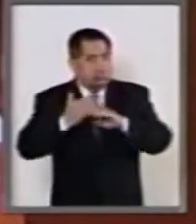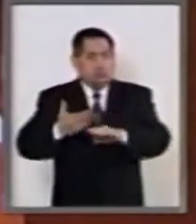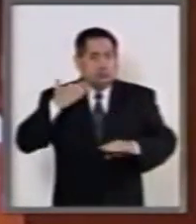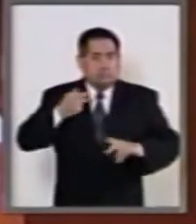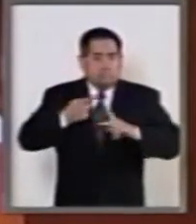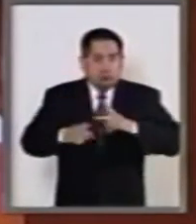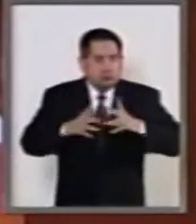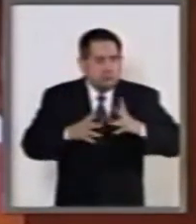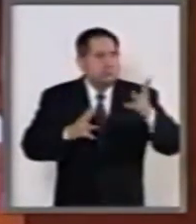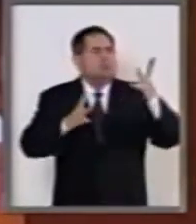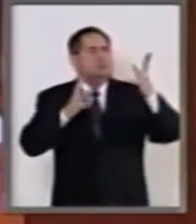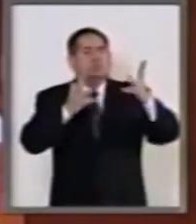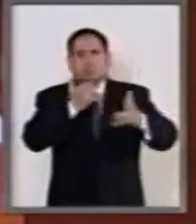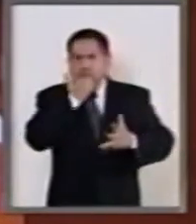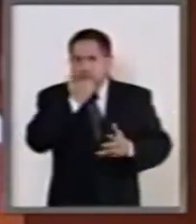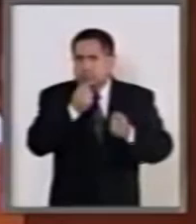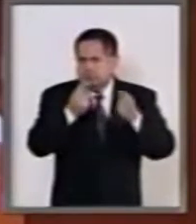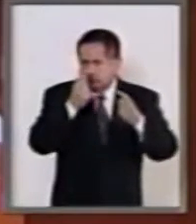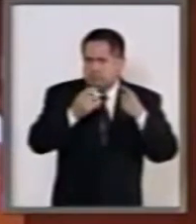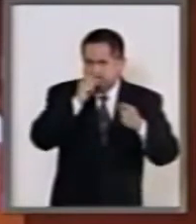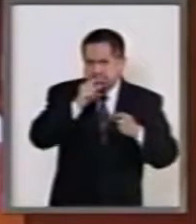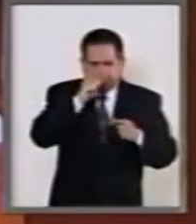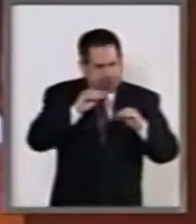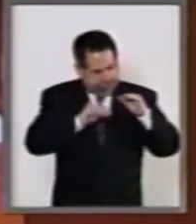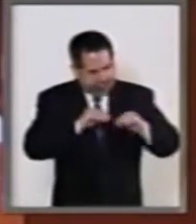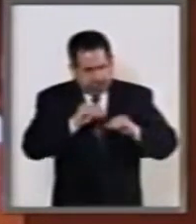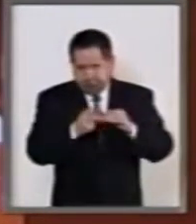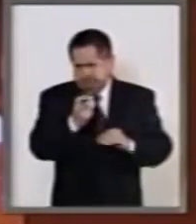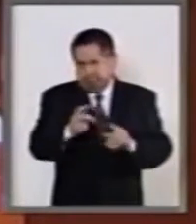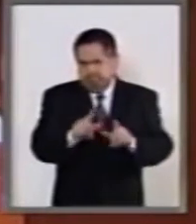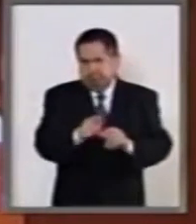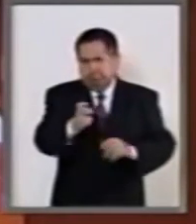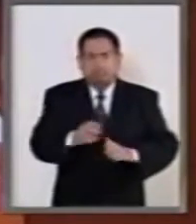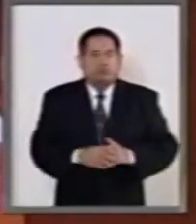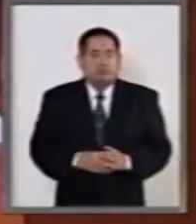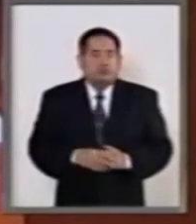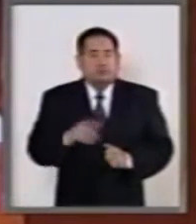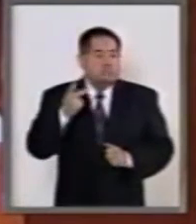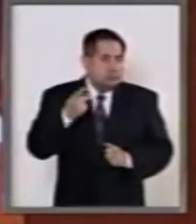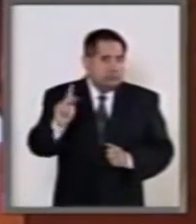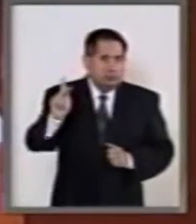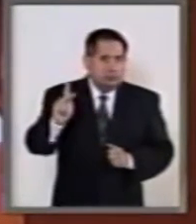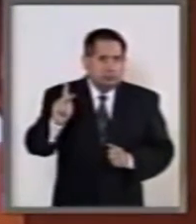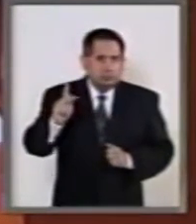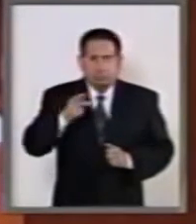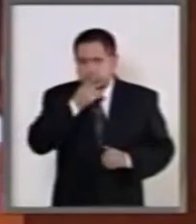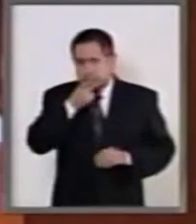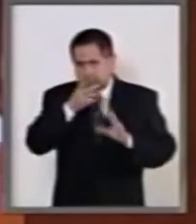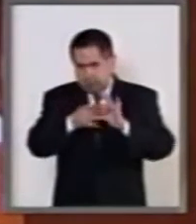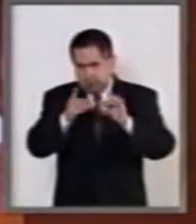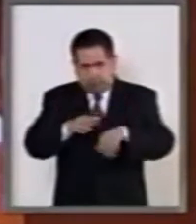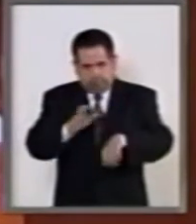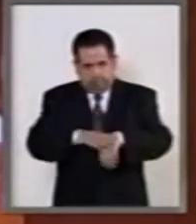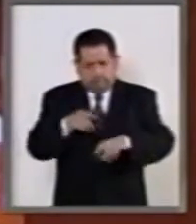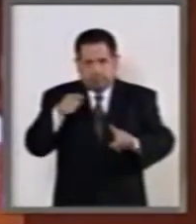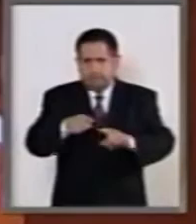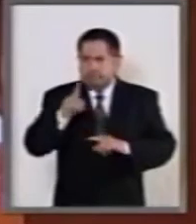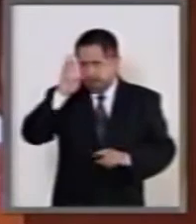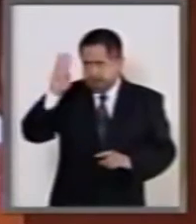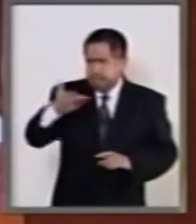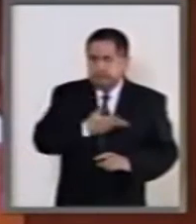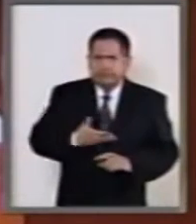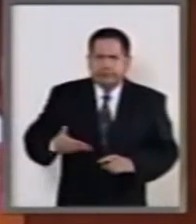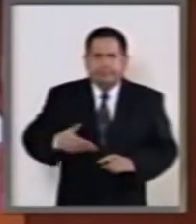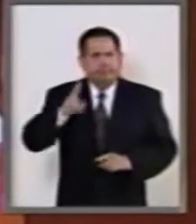se encuentra operando el sistema acusatorio. Sin embargo, debo apuntar, senador presidente,